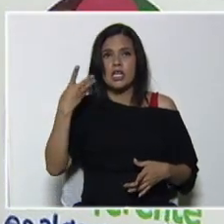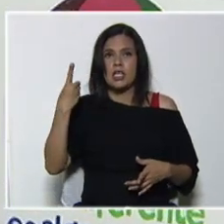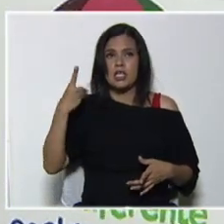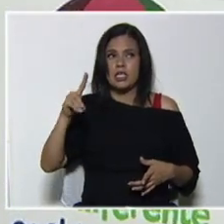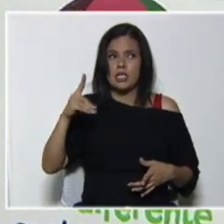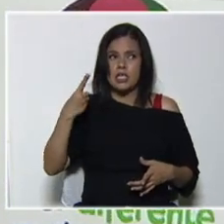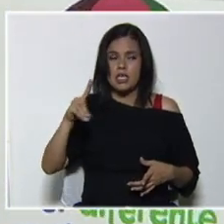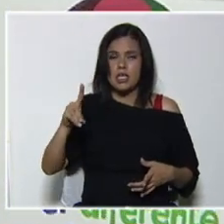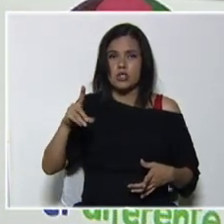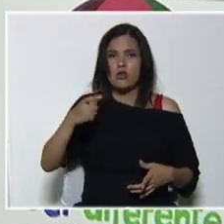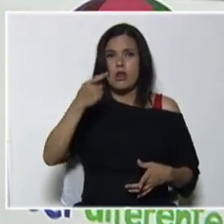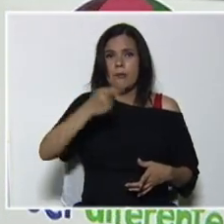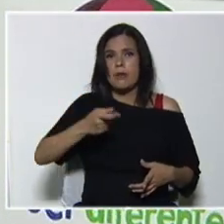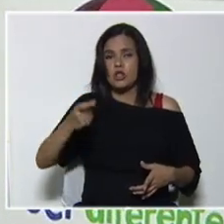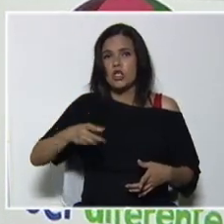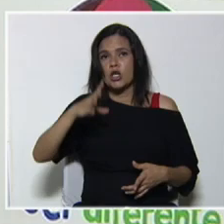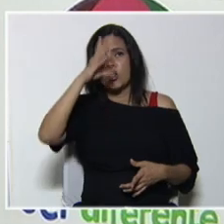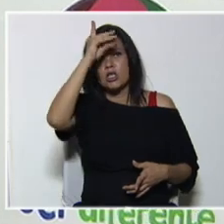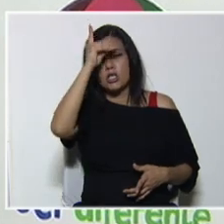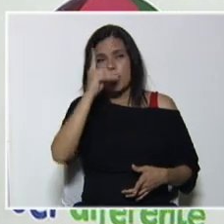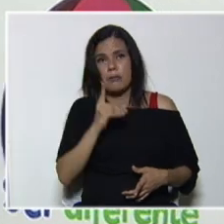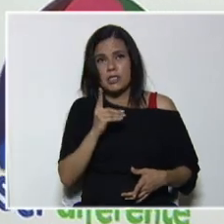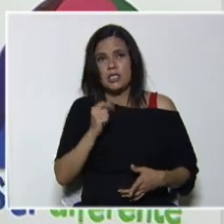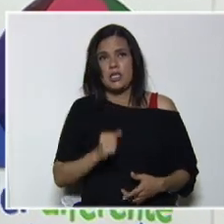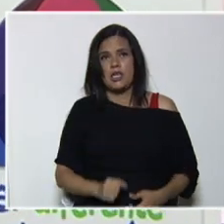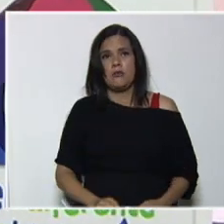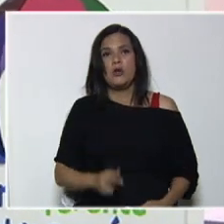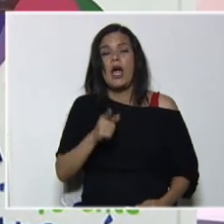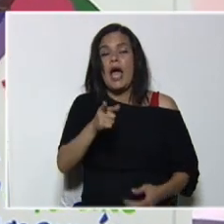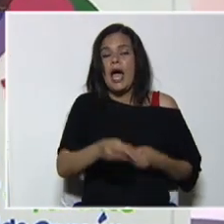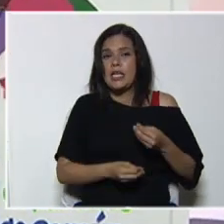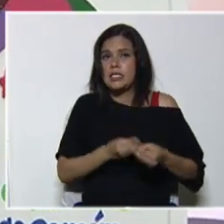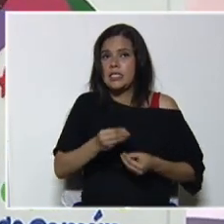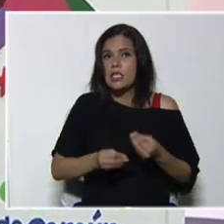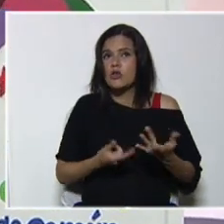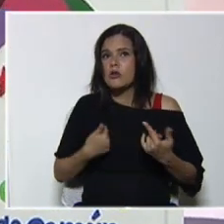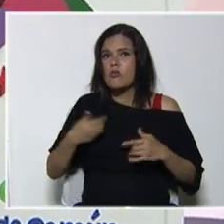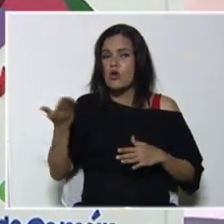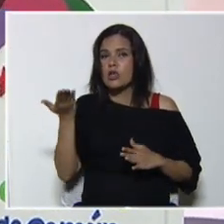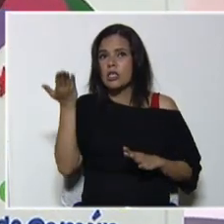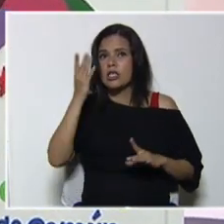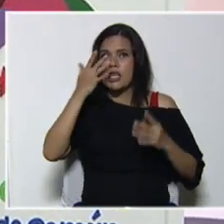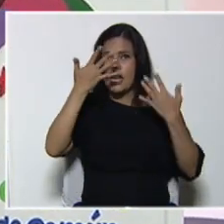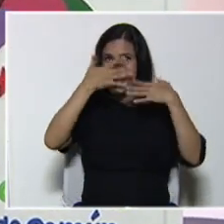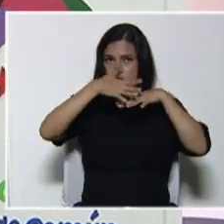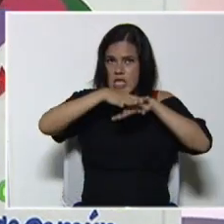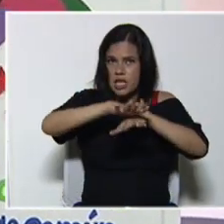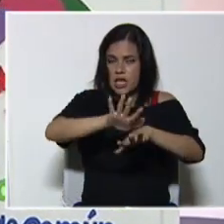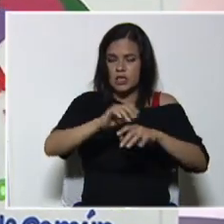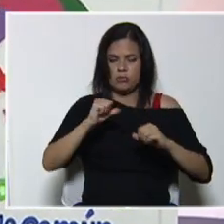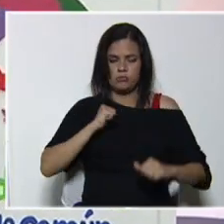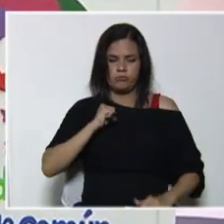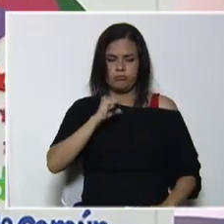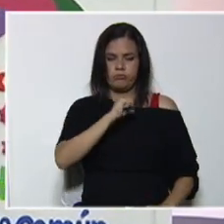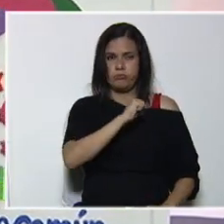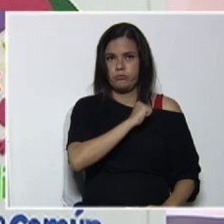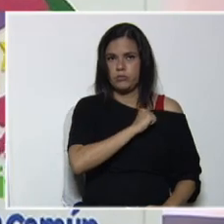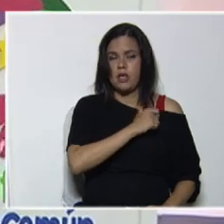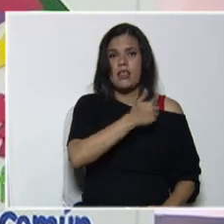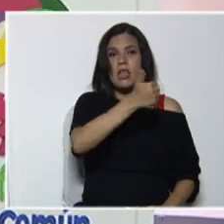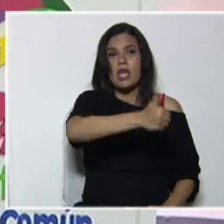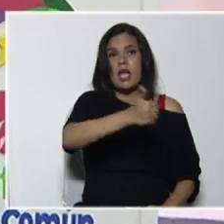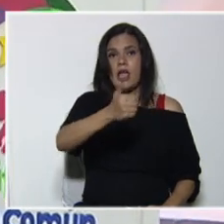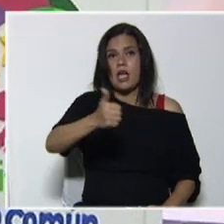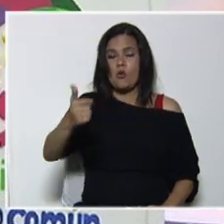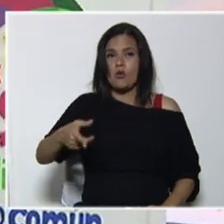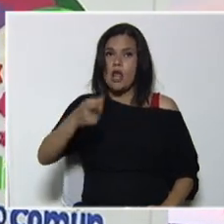con Discapacidad y sobre todo resaltando la importancia desde la integración, la independencia y la autonomía de cada una